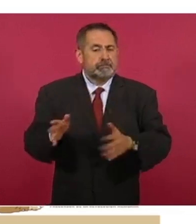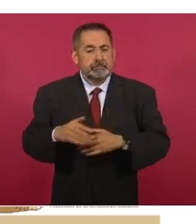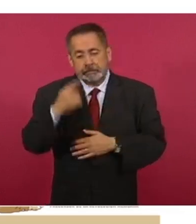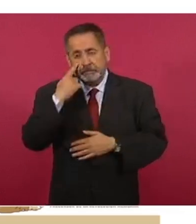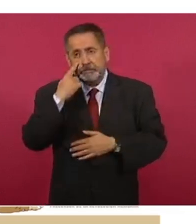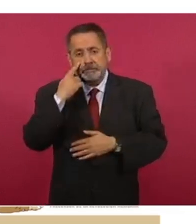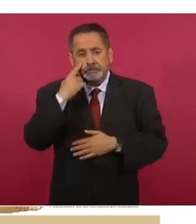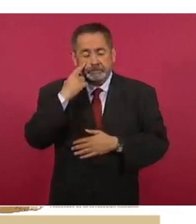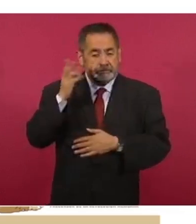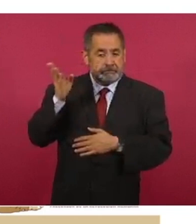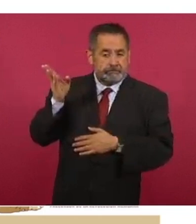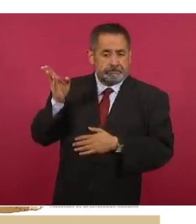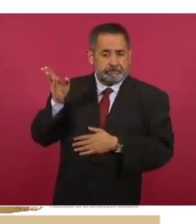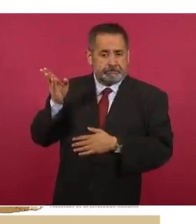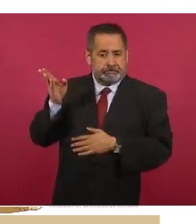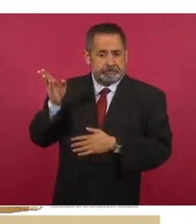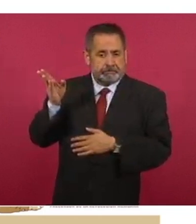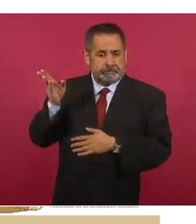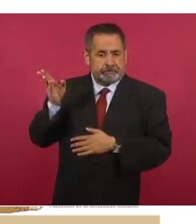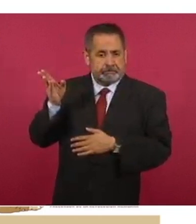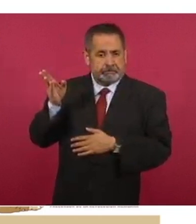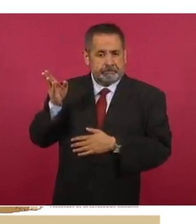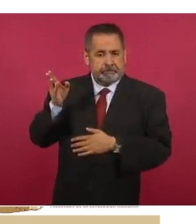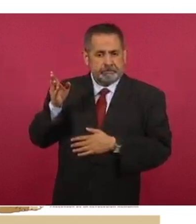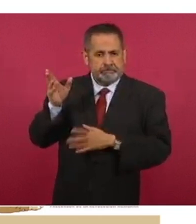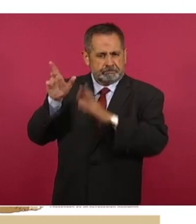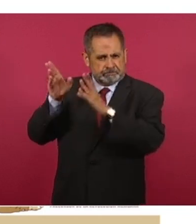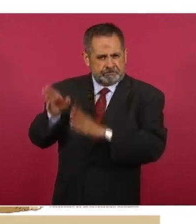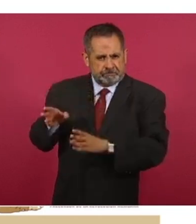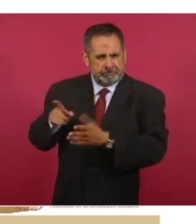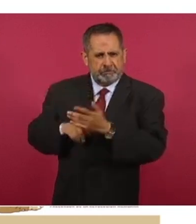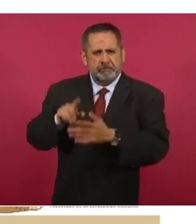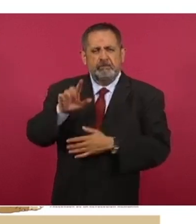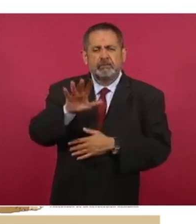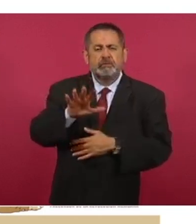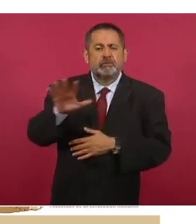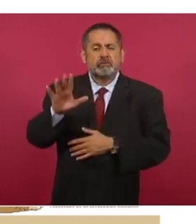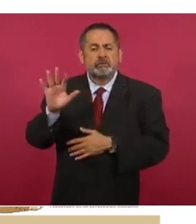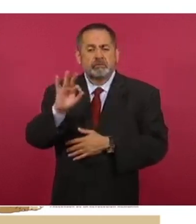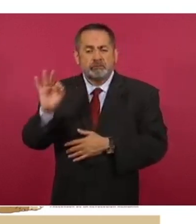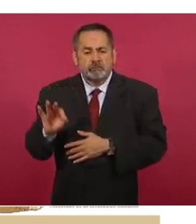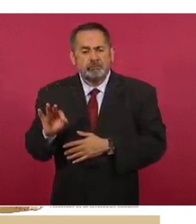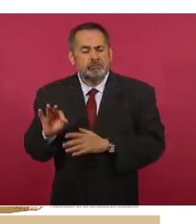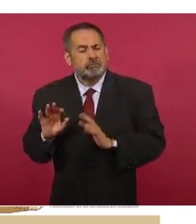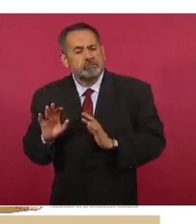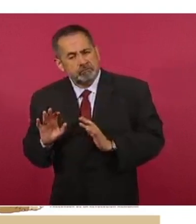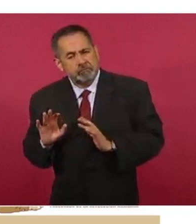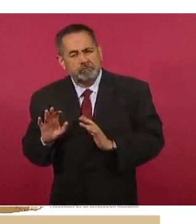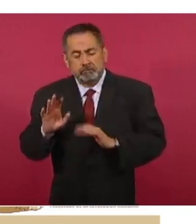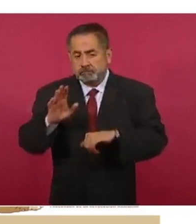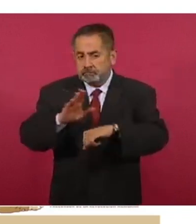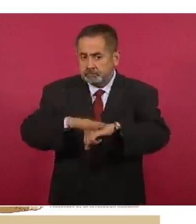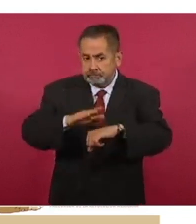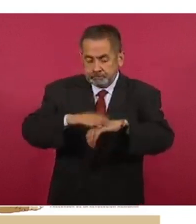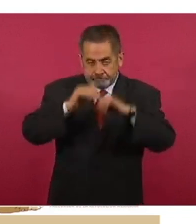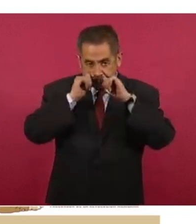parte derecha de la de este panel en la parte roja veíamos un 55% pongan la atención por